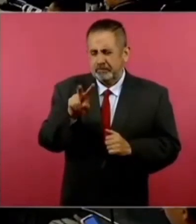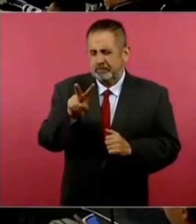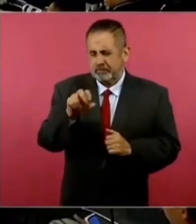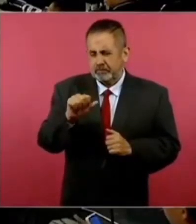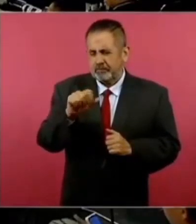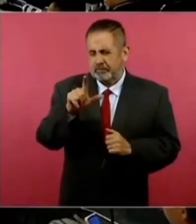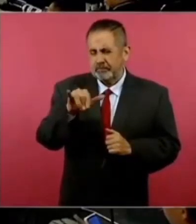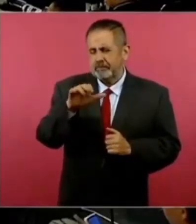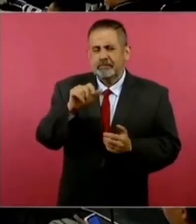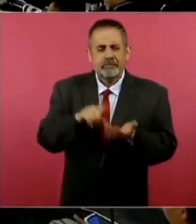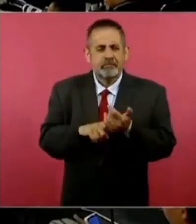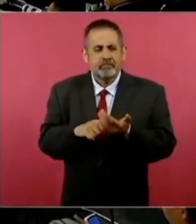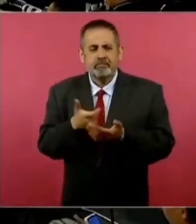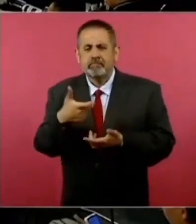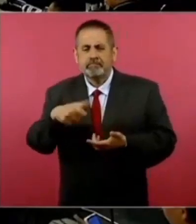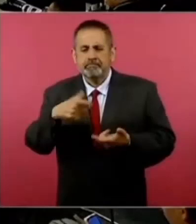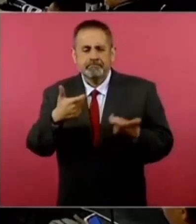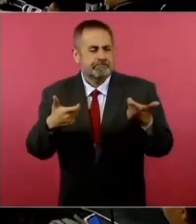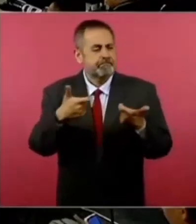capital.